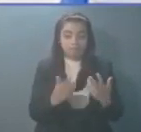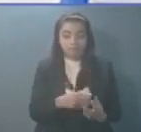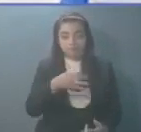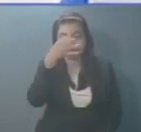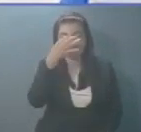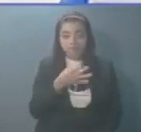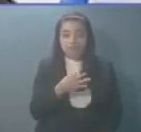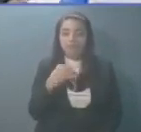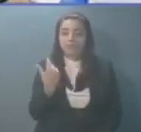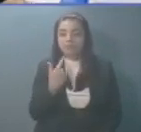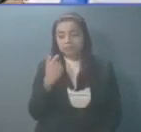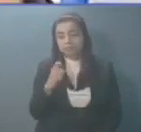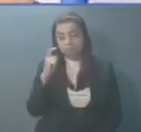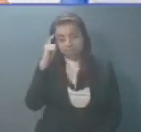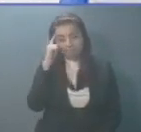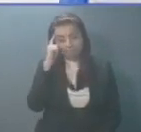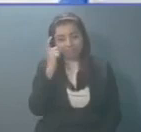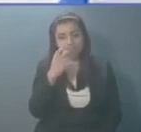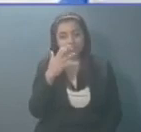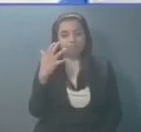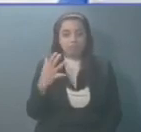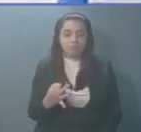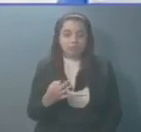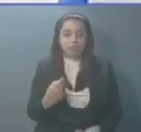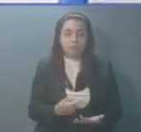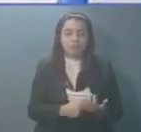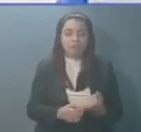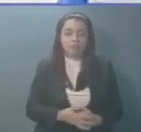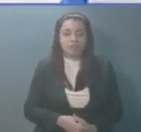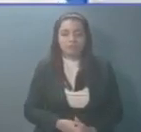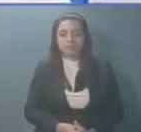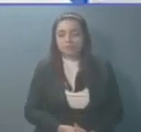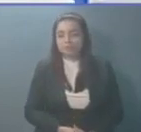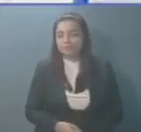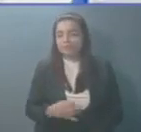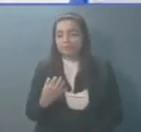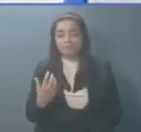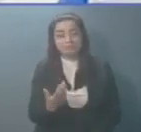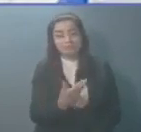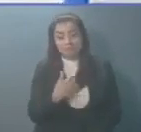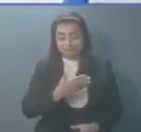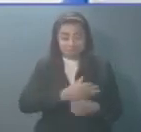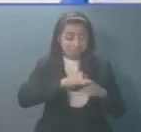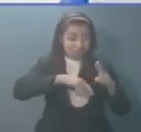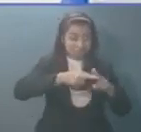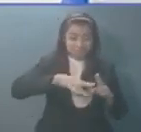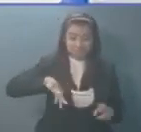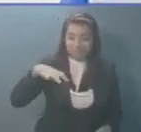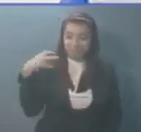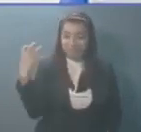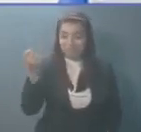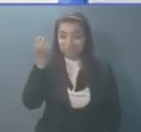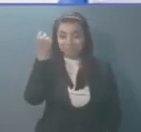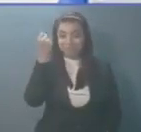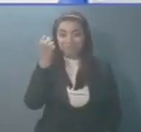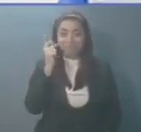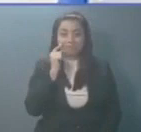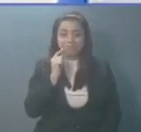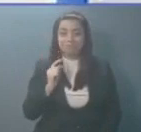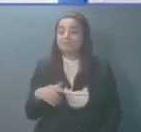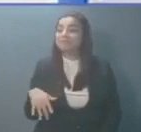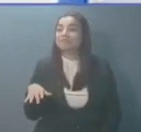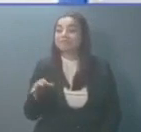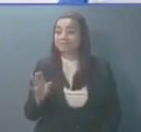por analizar y buscar la verdad siempre. Pero nosotros como GANA, reitero, no nos vamos a